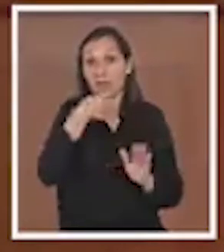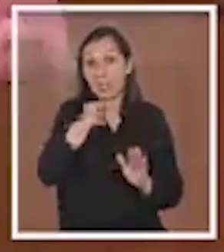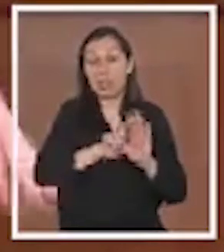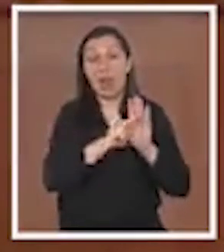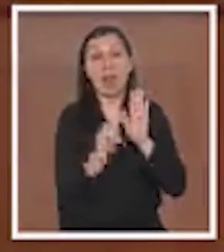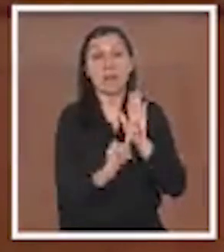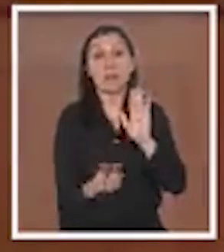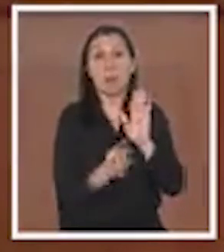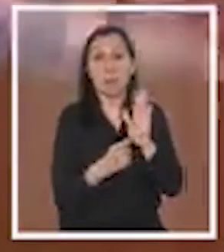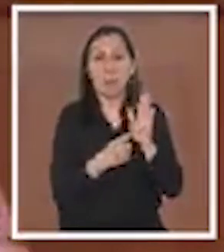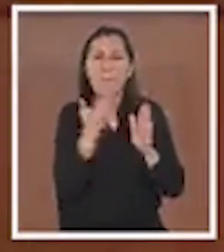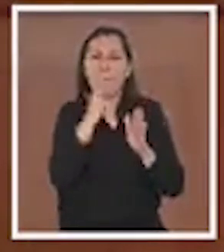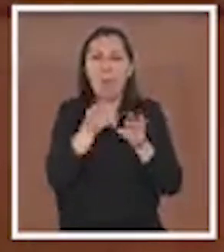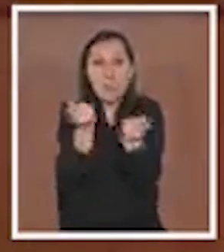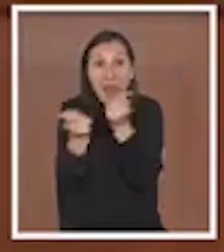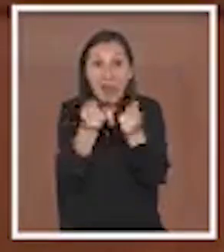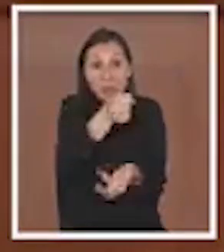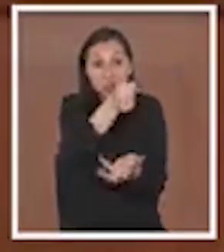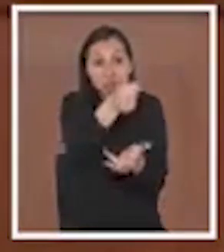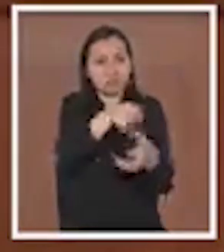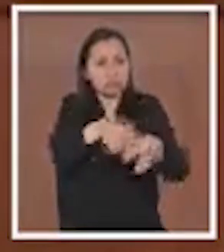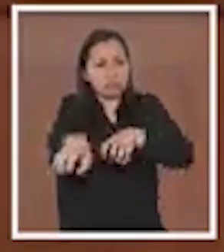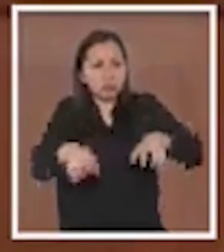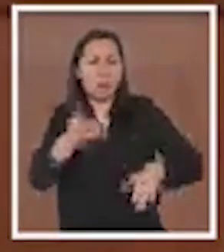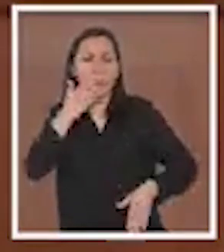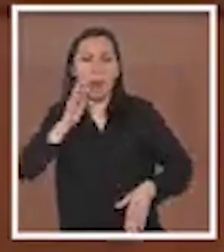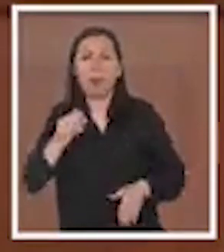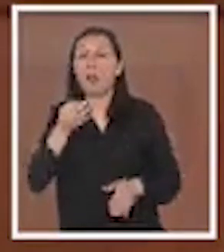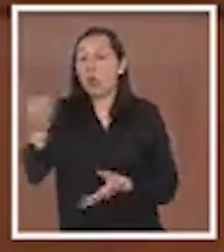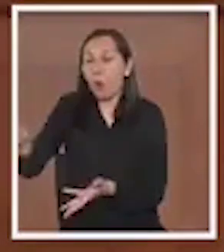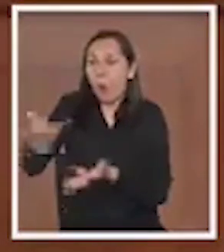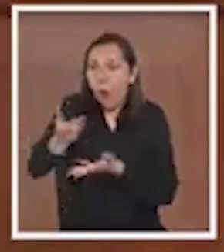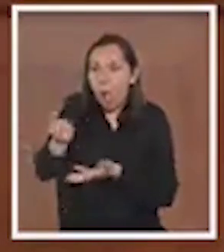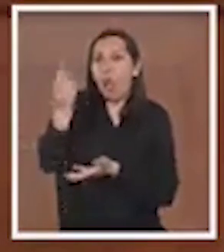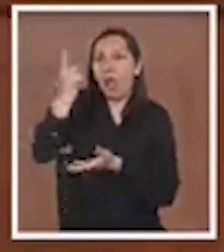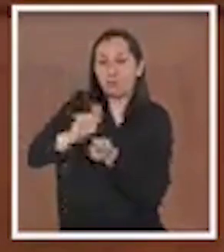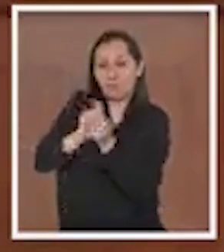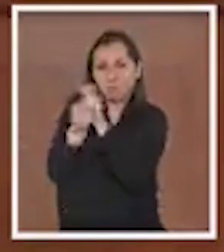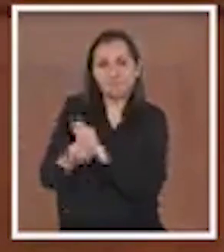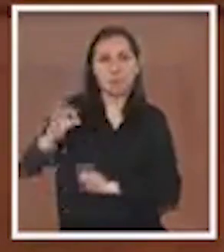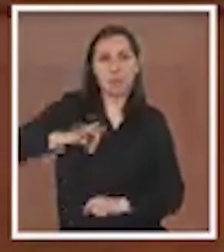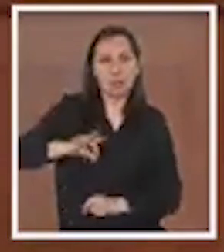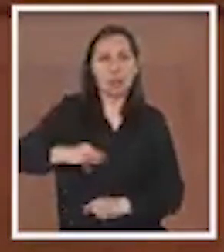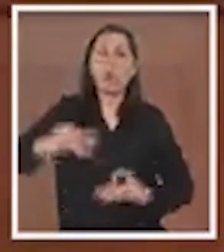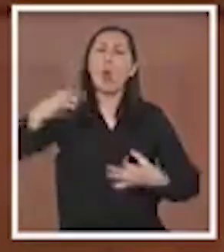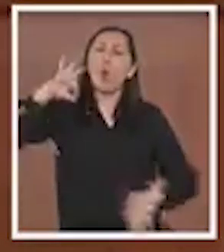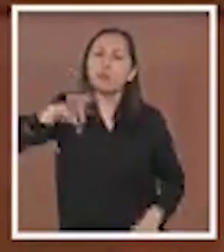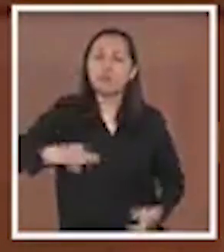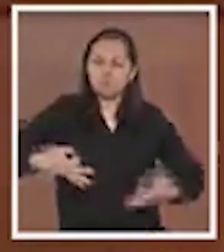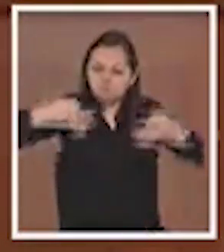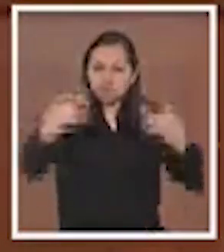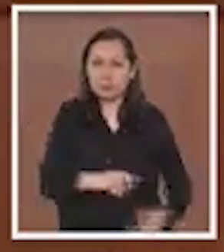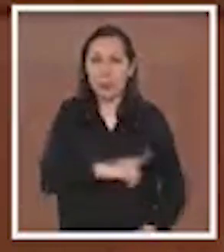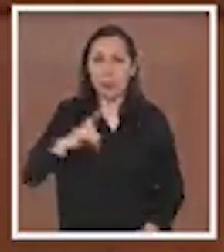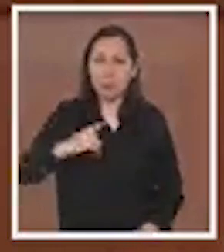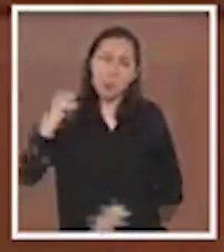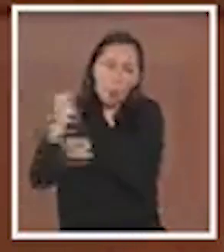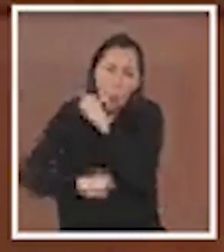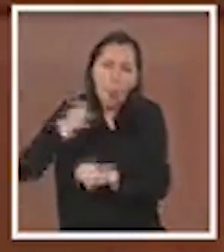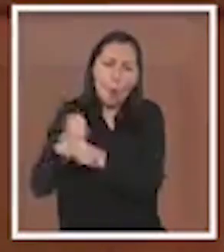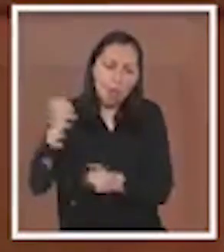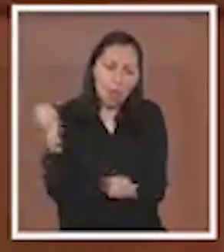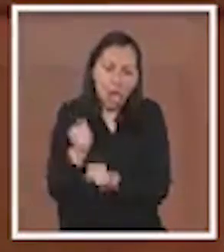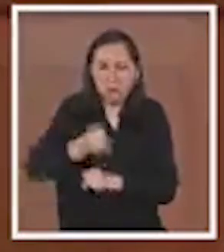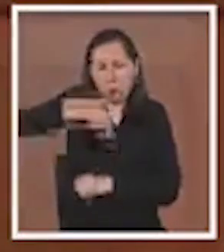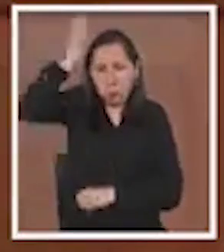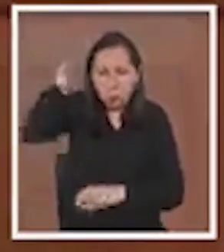reforma tributaria para una mejor distribución de la riqueza, da cuenta de eso la reforma de pensiones para que hayan jubilaciones dignas para quienes se han sacado de la cresta trabajando toda